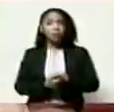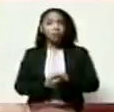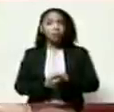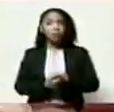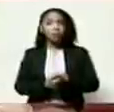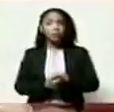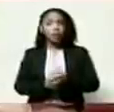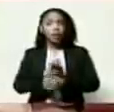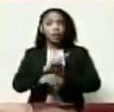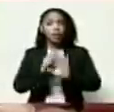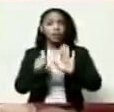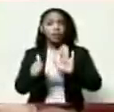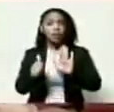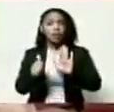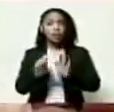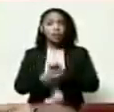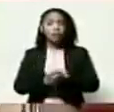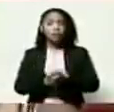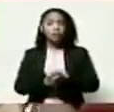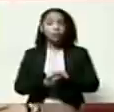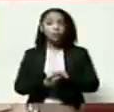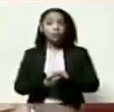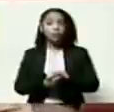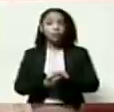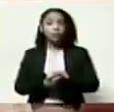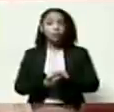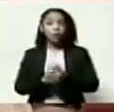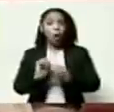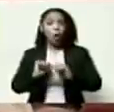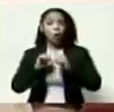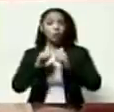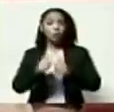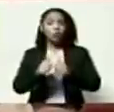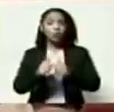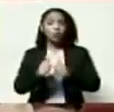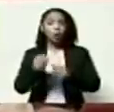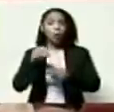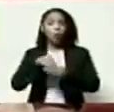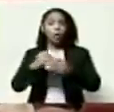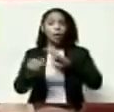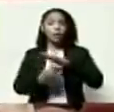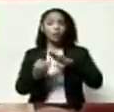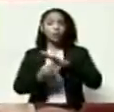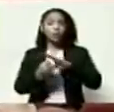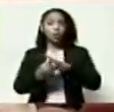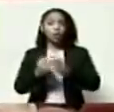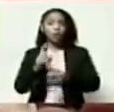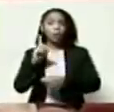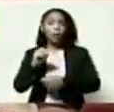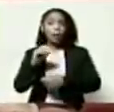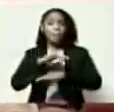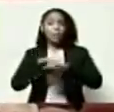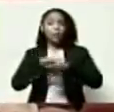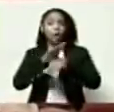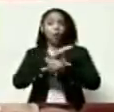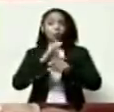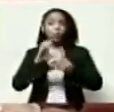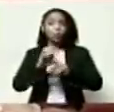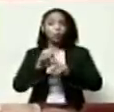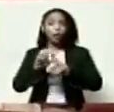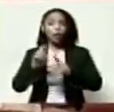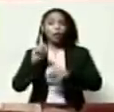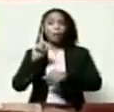el 16, que es la, el comienzo, pues, la instalación, va a estar Ernesto Villegas, va a estar Gabriela